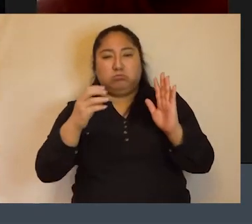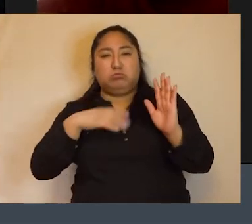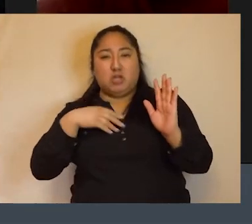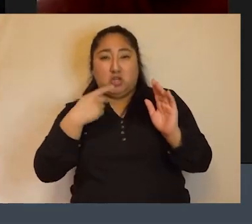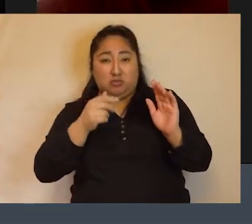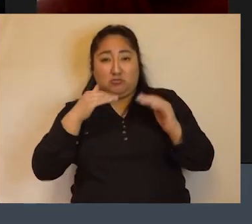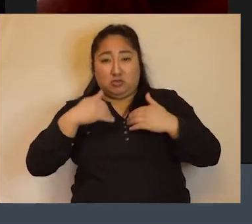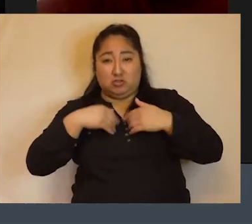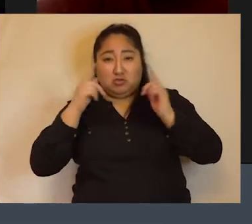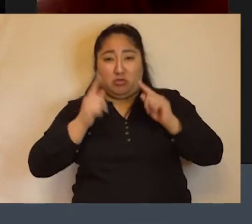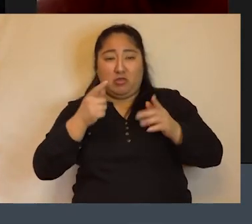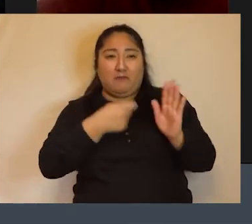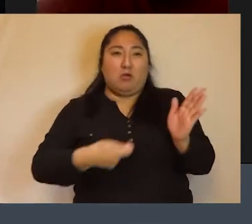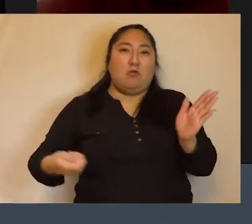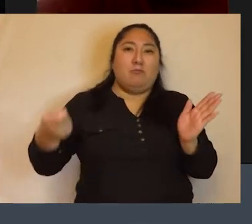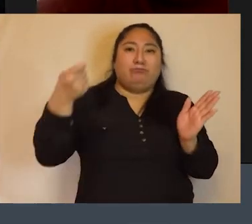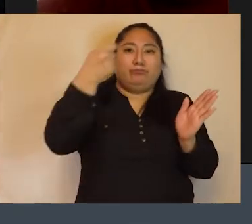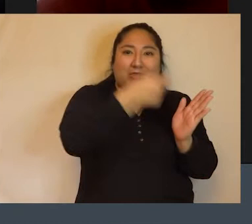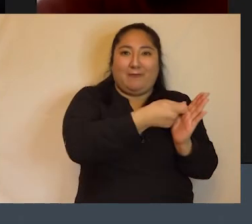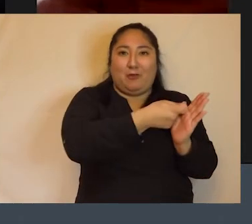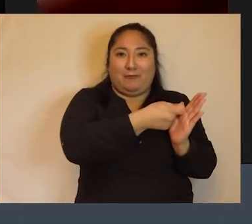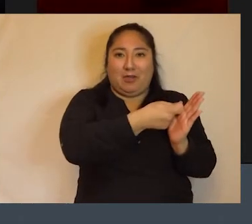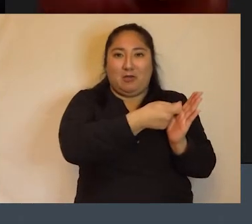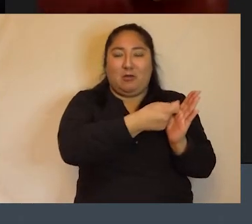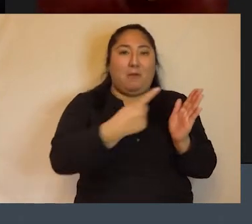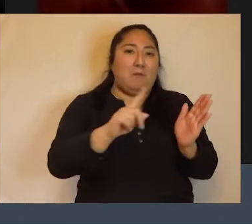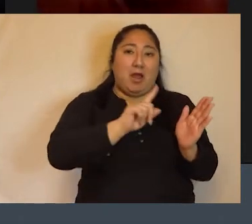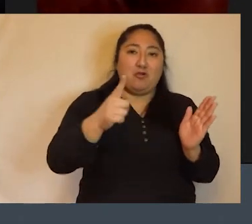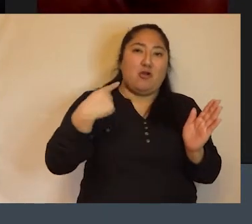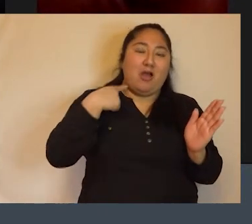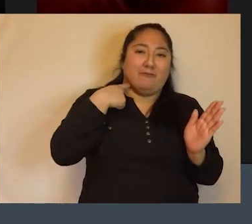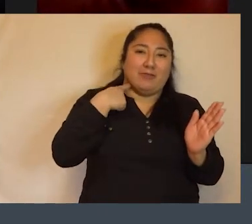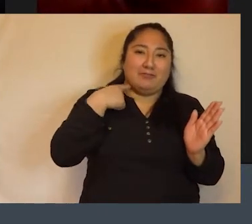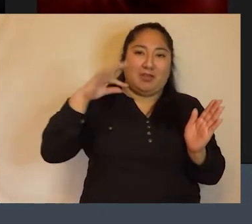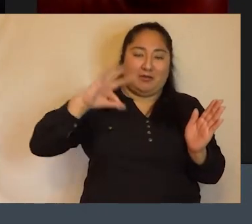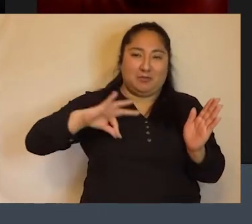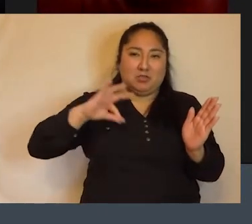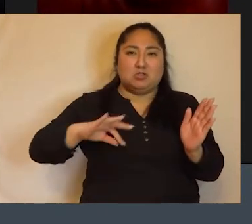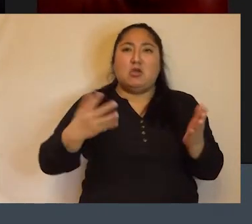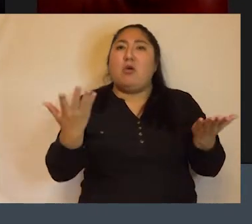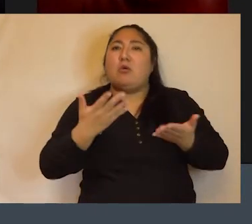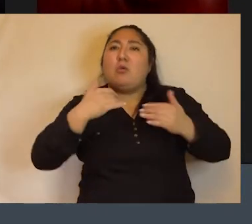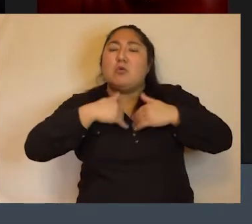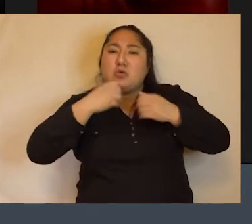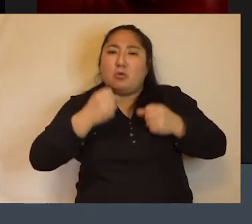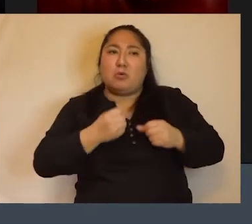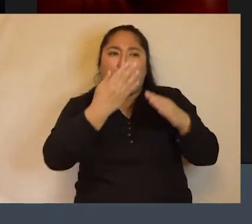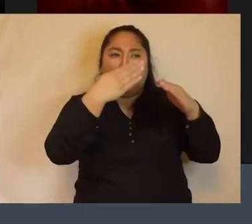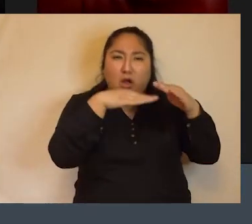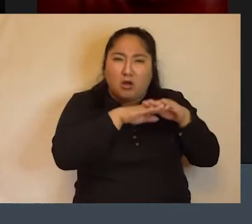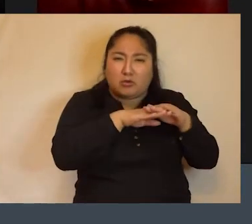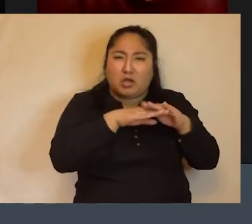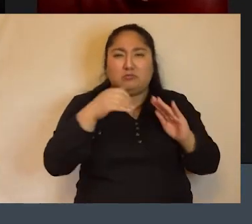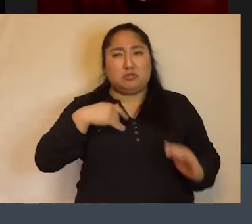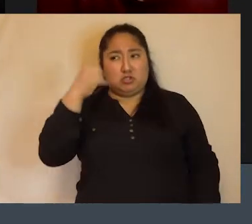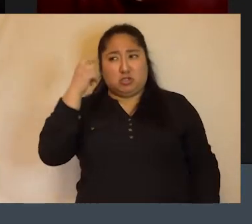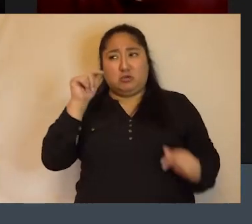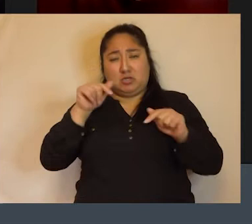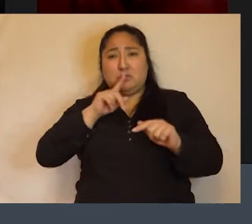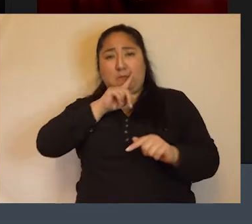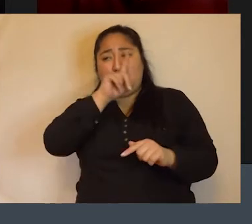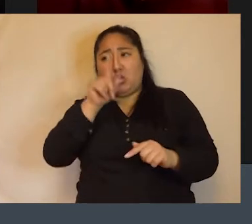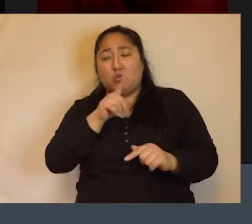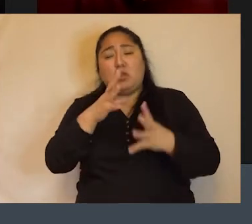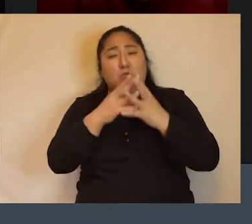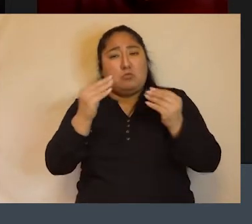tengo pensado devolver ese dinero posterior con el fin de no afectar mi jubilación, ¿qué modalidad me conviene más para ahorrar? Yo creo que es una pregunta que se hacen